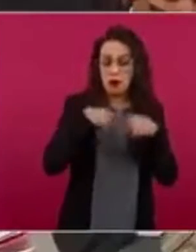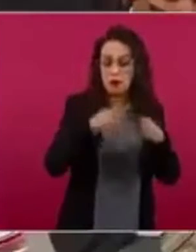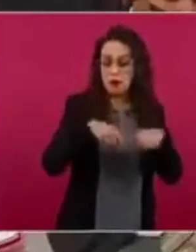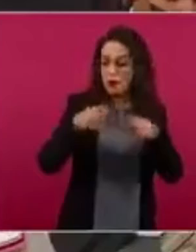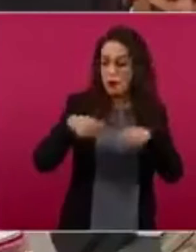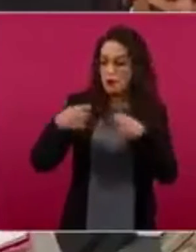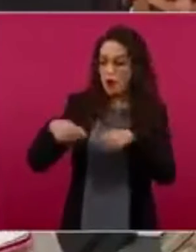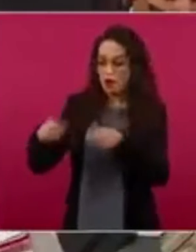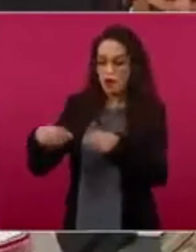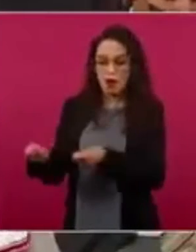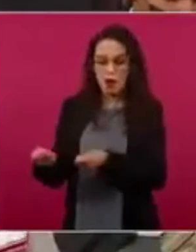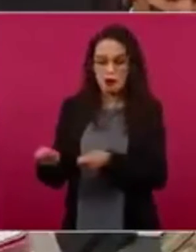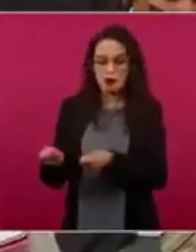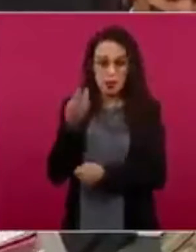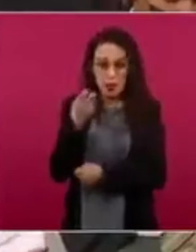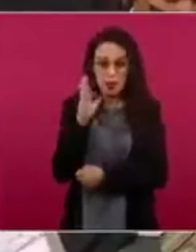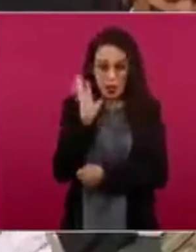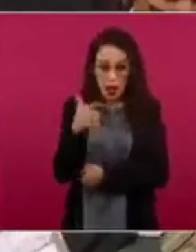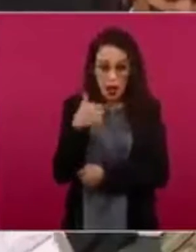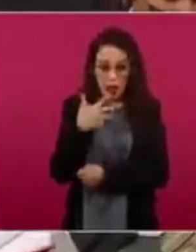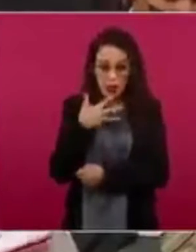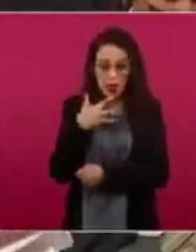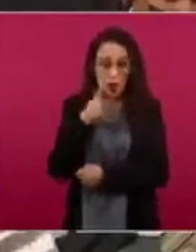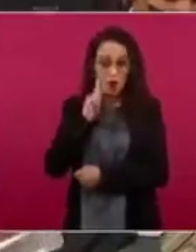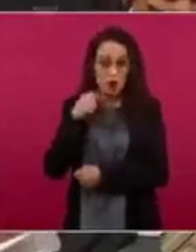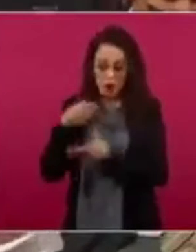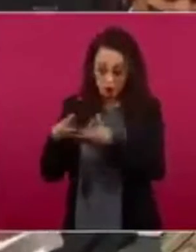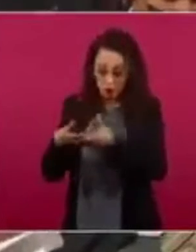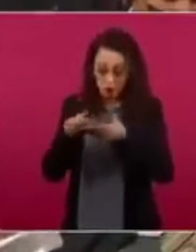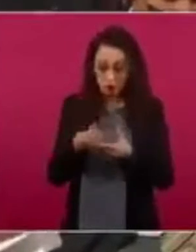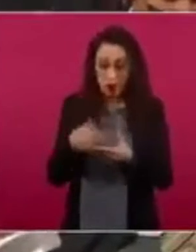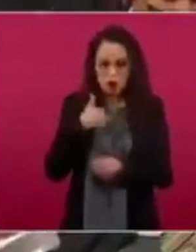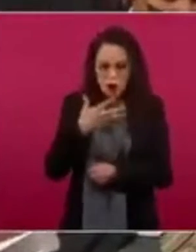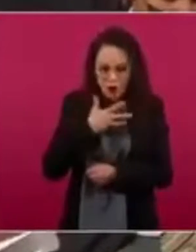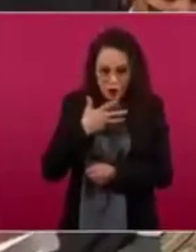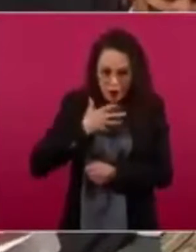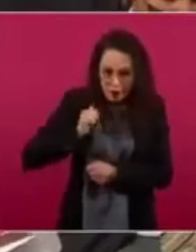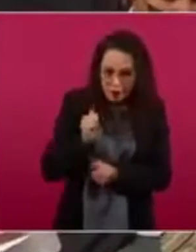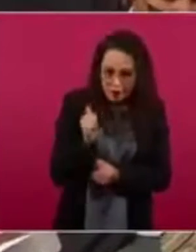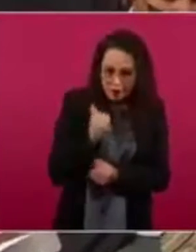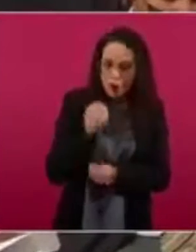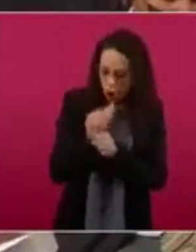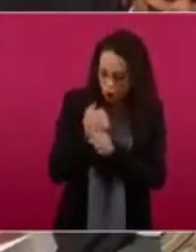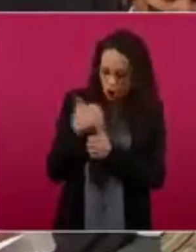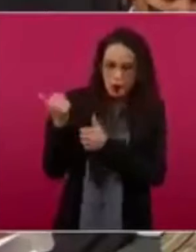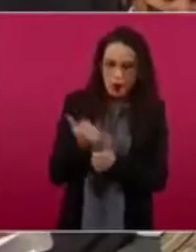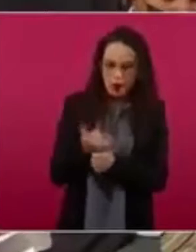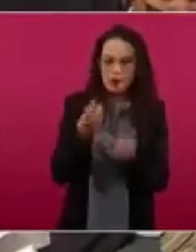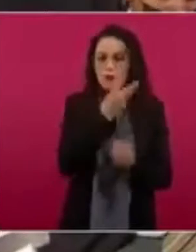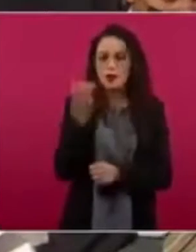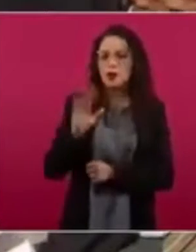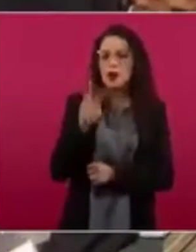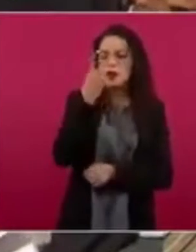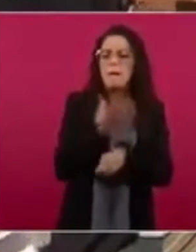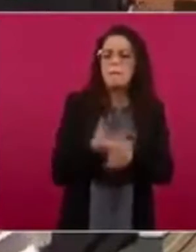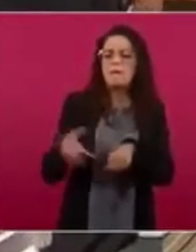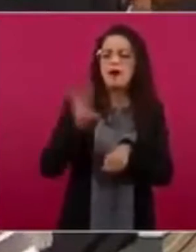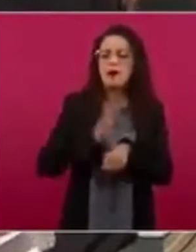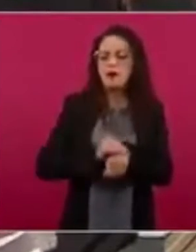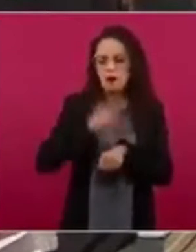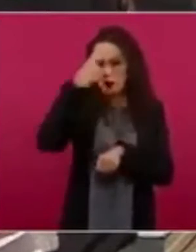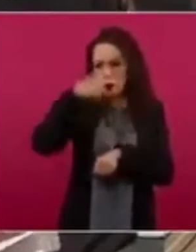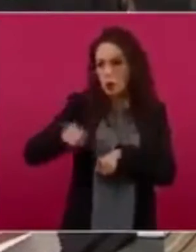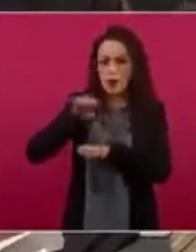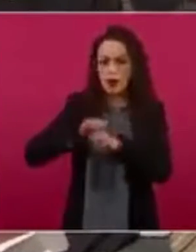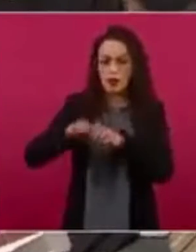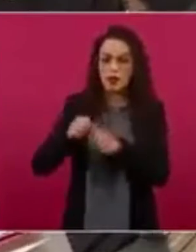cuales nosotros tenemos en nuestro poder y los traigo conmigo, en los cuales pues 352 permisos para que pues nuevas